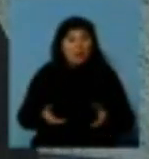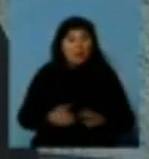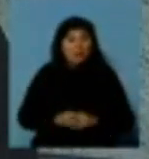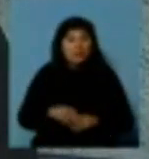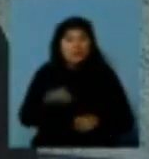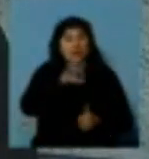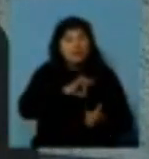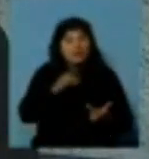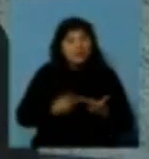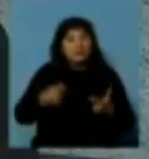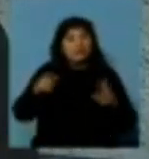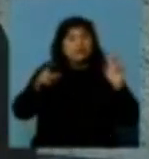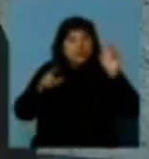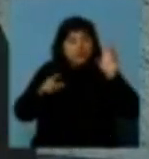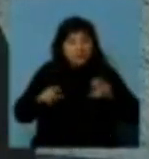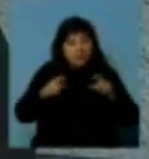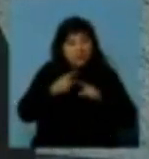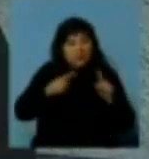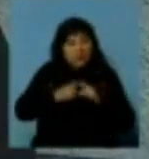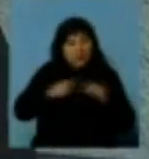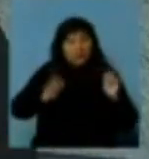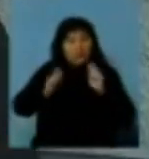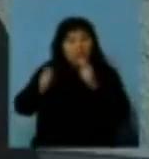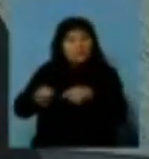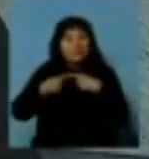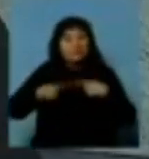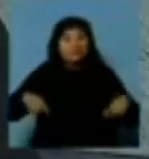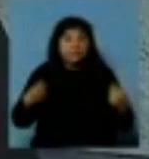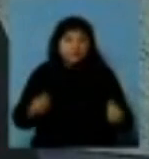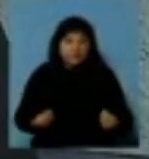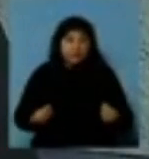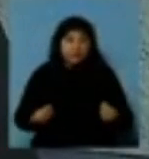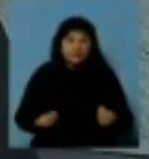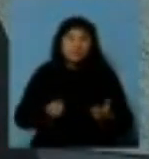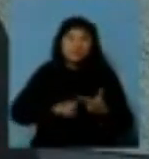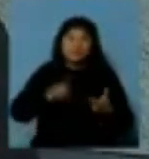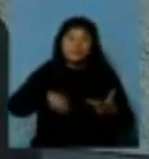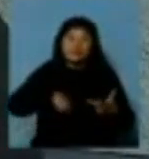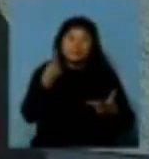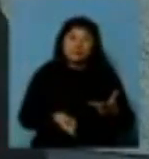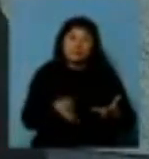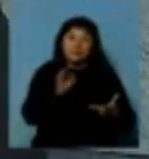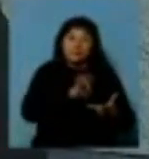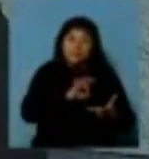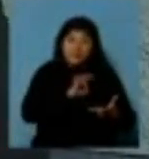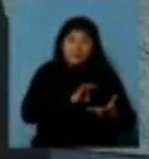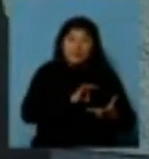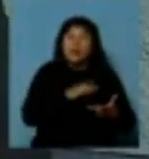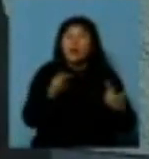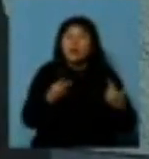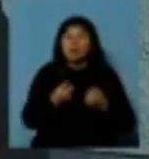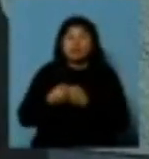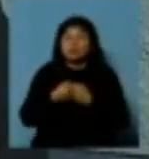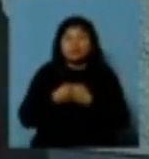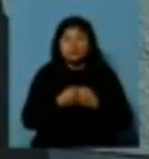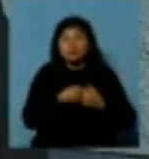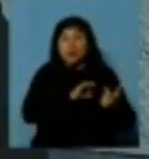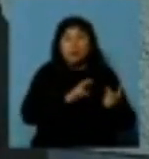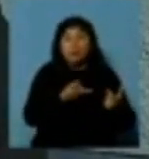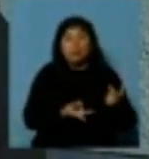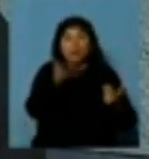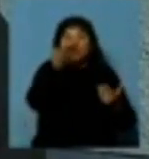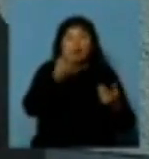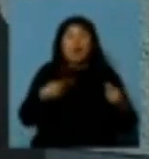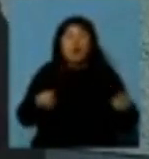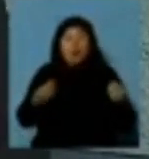del sueldo y el aguinaldo. Y después tenemos otra diferencia, que es la paritaria que se están tomando en este momento, donde están todos los